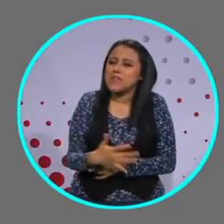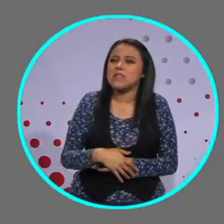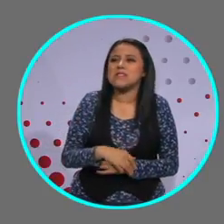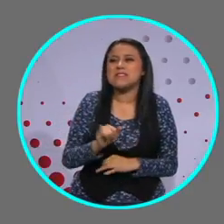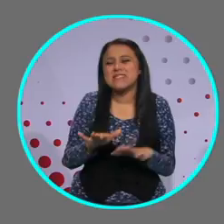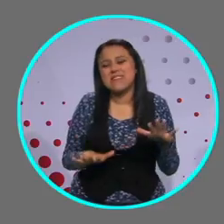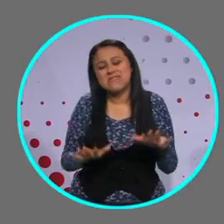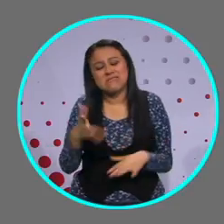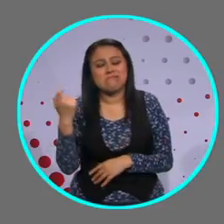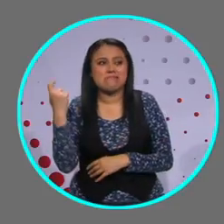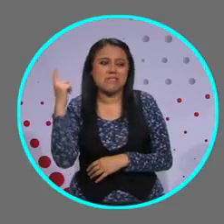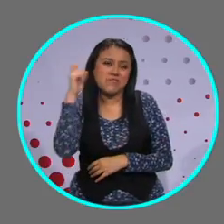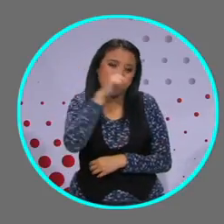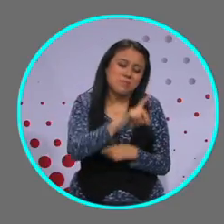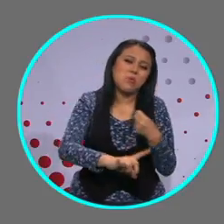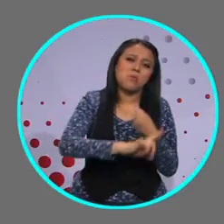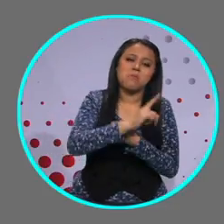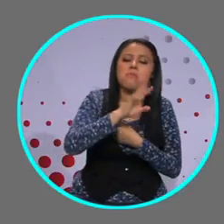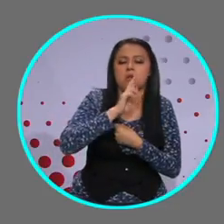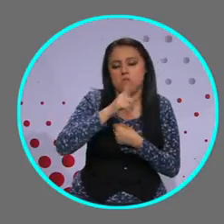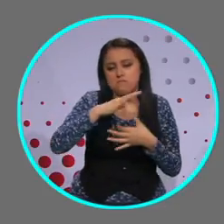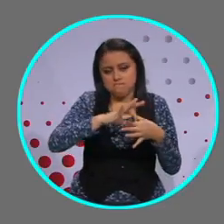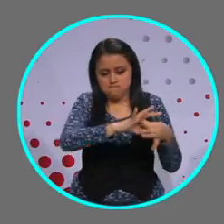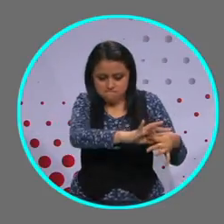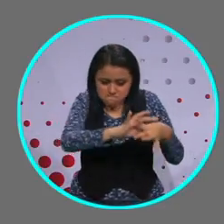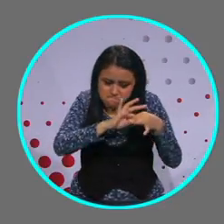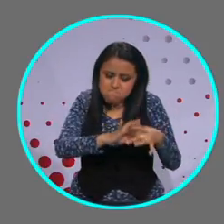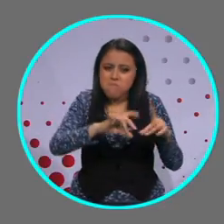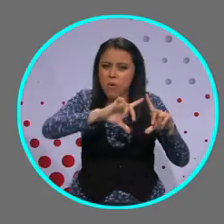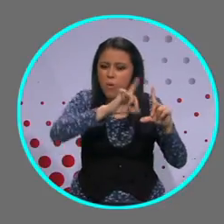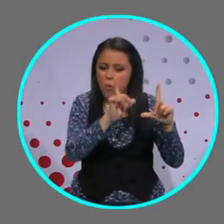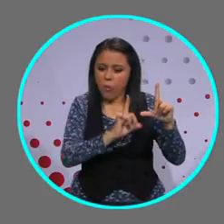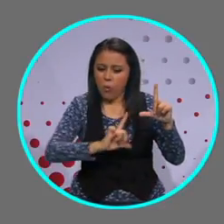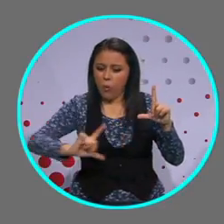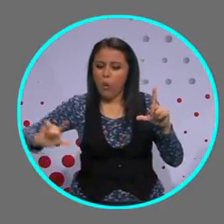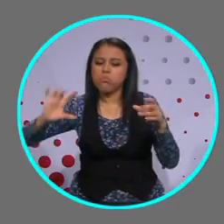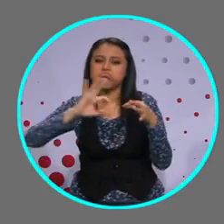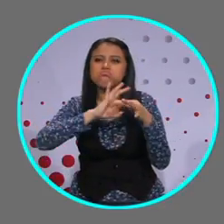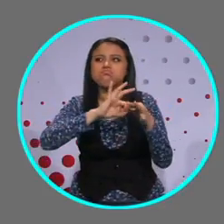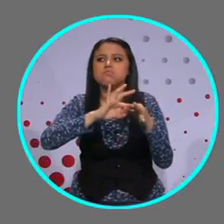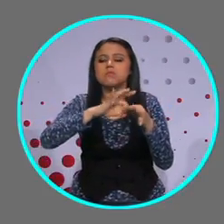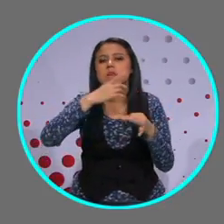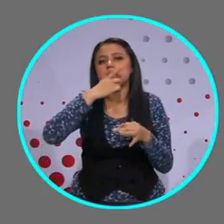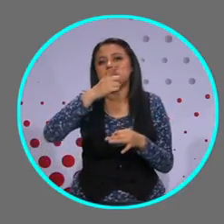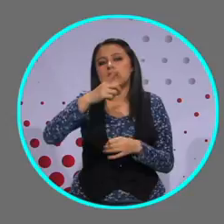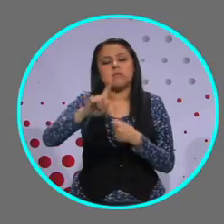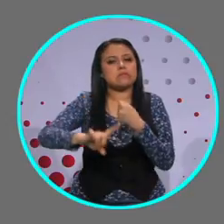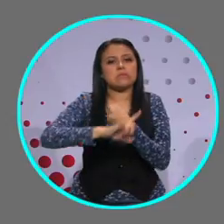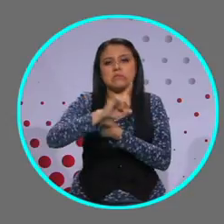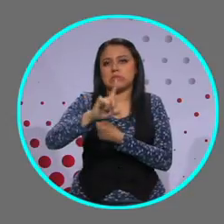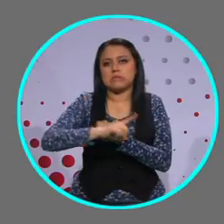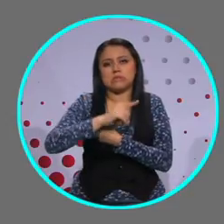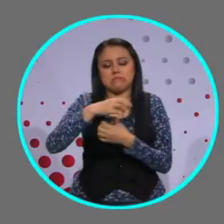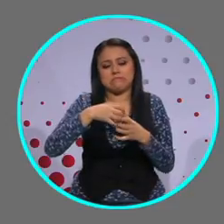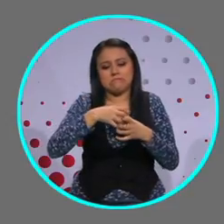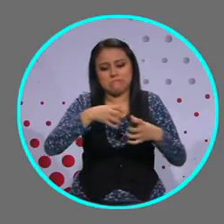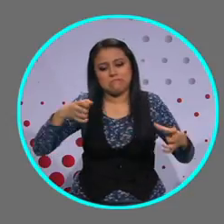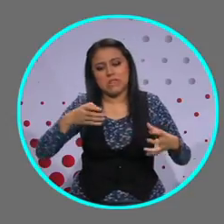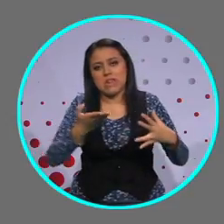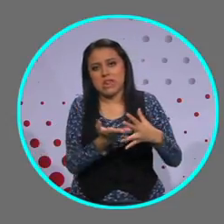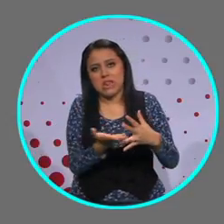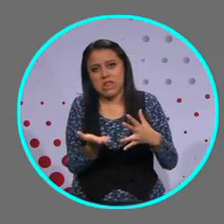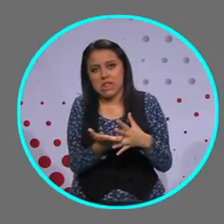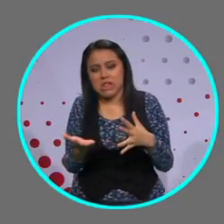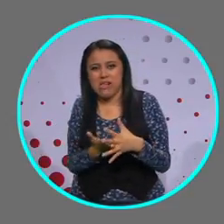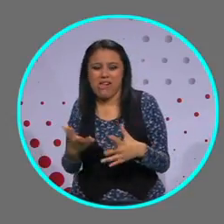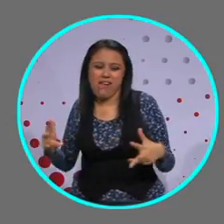de la tostada pero unidos estamos unidos vemos un méxico un país ahora nos dicen que estos problemas se están provocando divisiones y